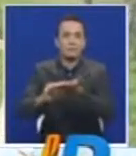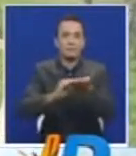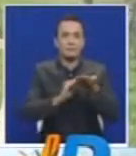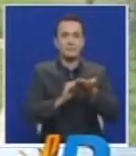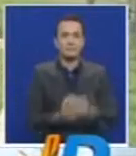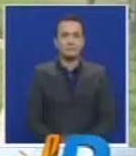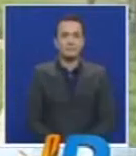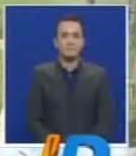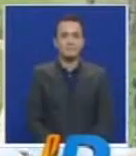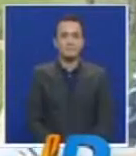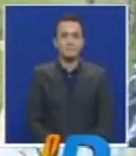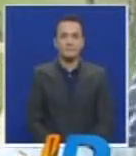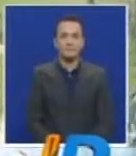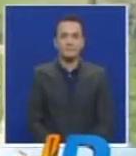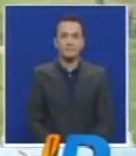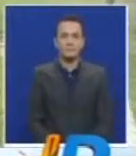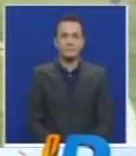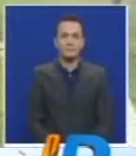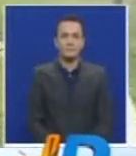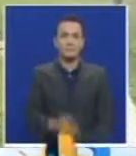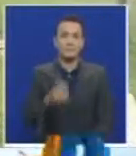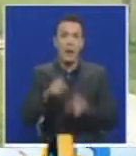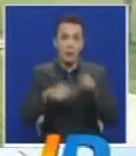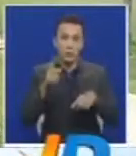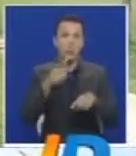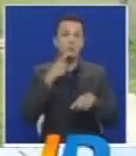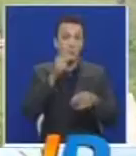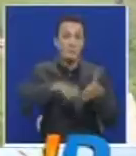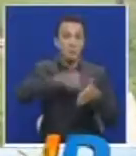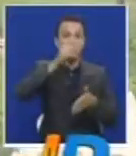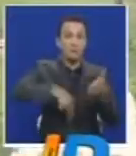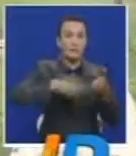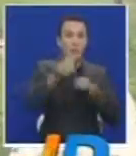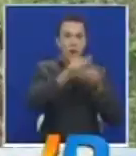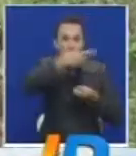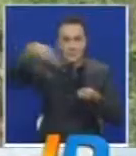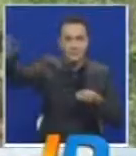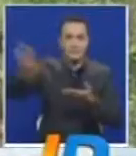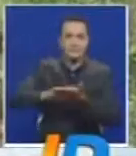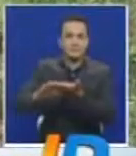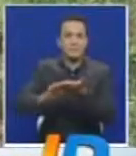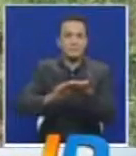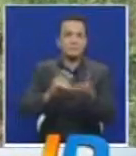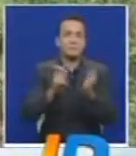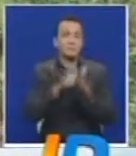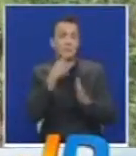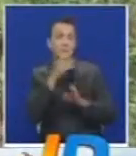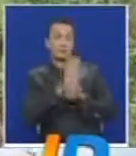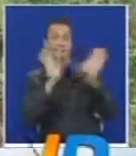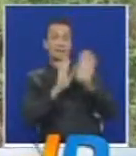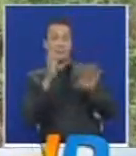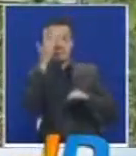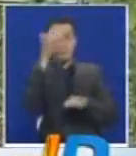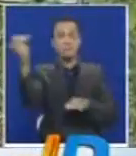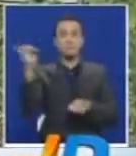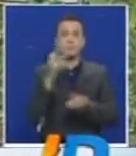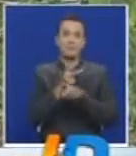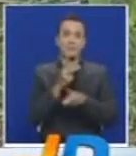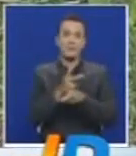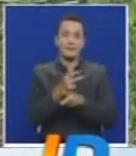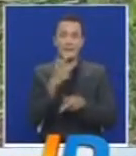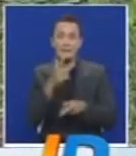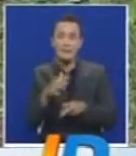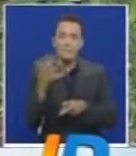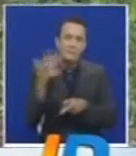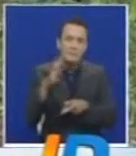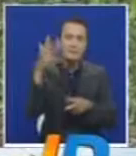vamos para Caldono. Dice, no, yo allá no voy, les da susto. Los habitantes de esta población esperan que con los más de 5 mil